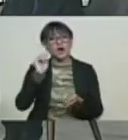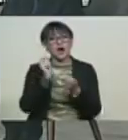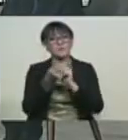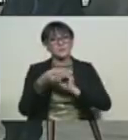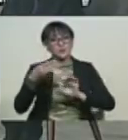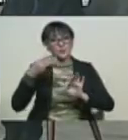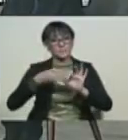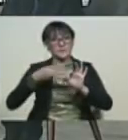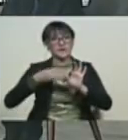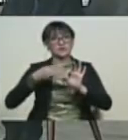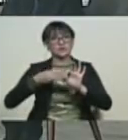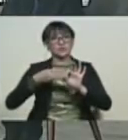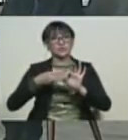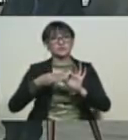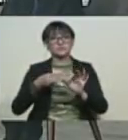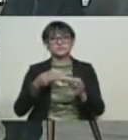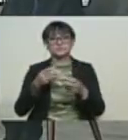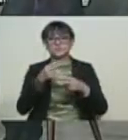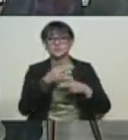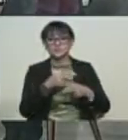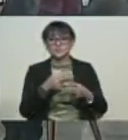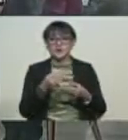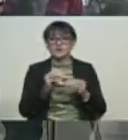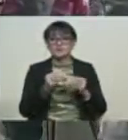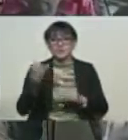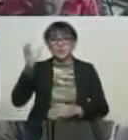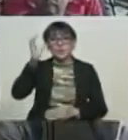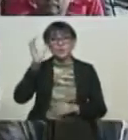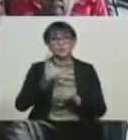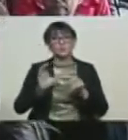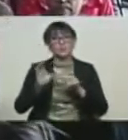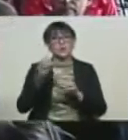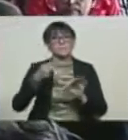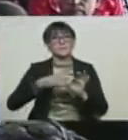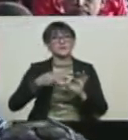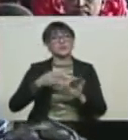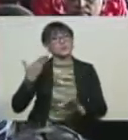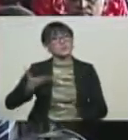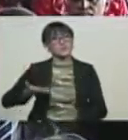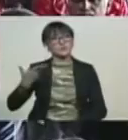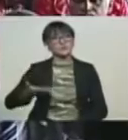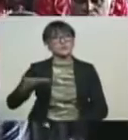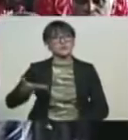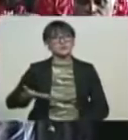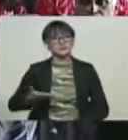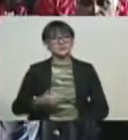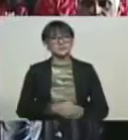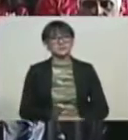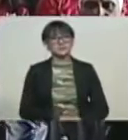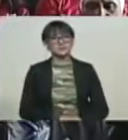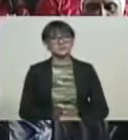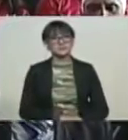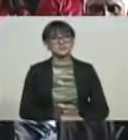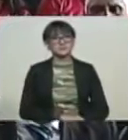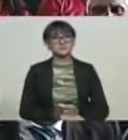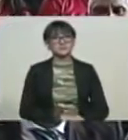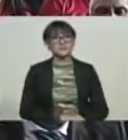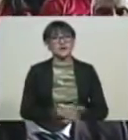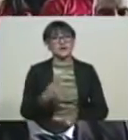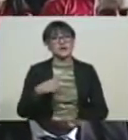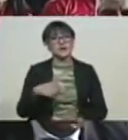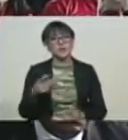Petro, ir construyendo en el país el ecosistema del Petro. Es muy importante, muy importante. Es ganar,